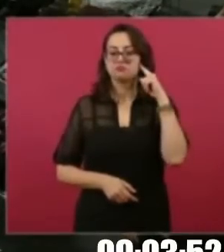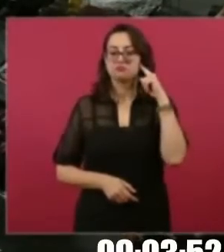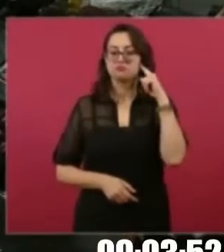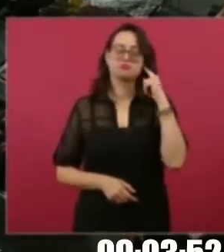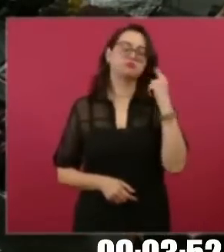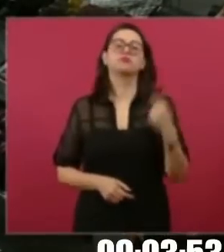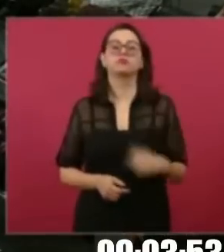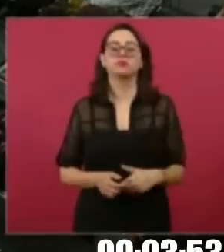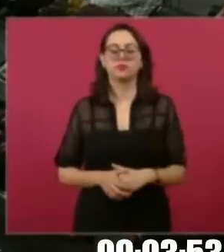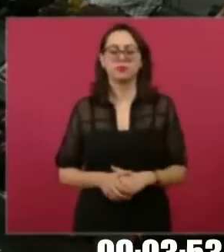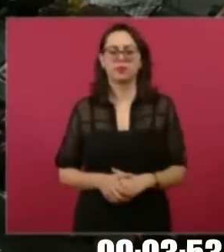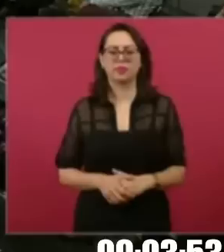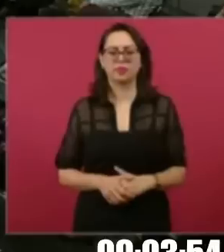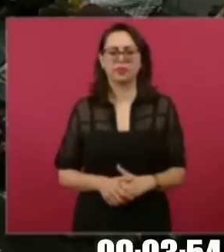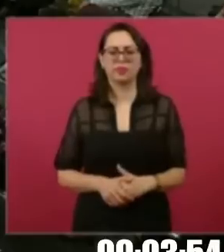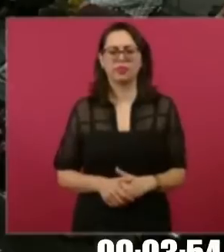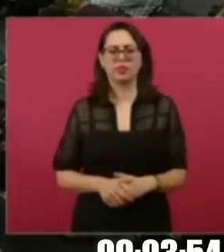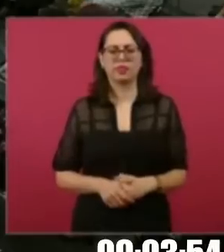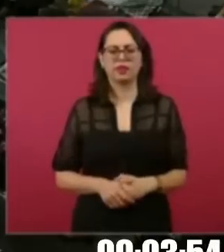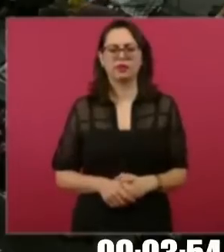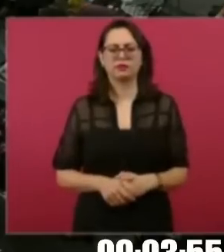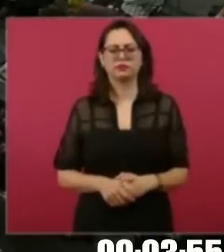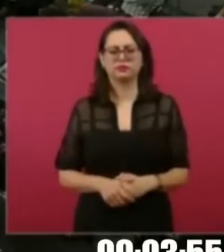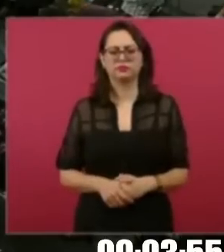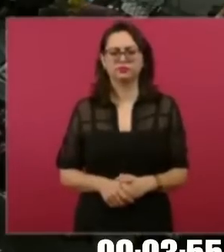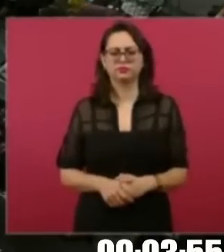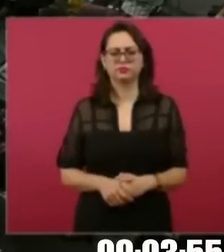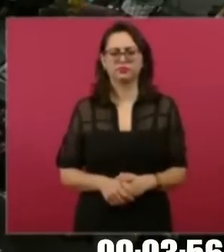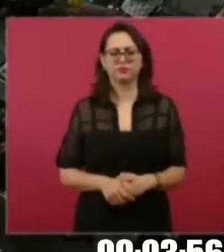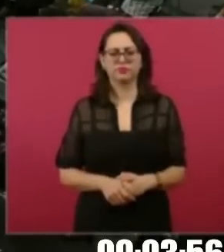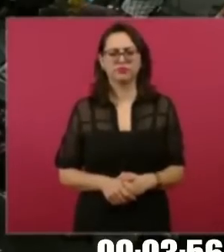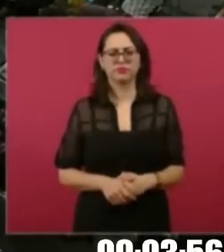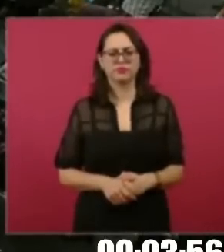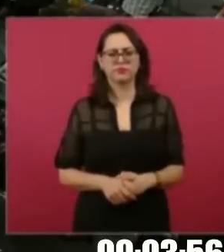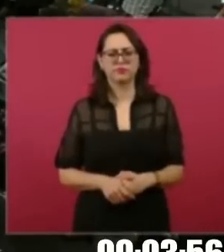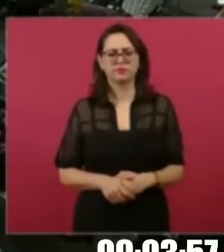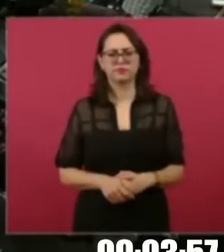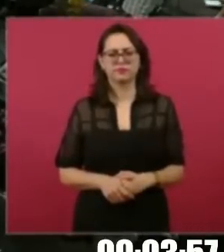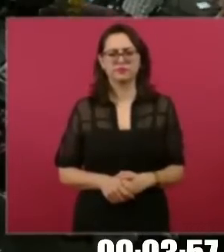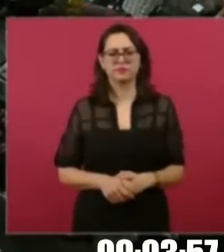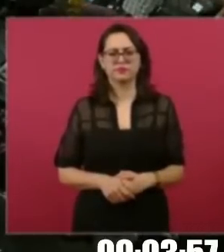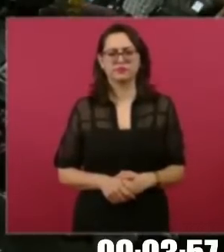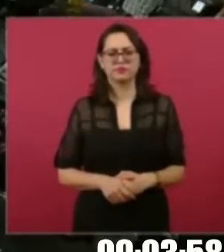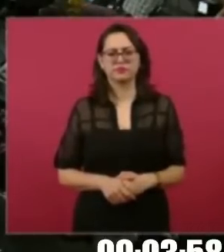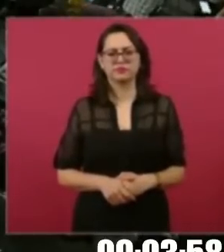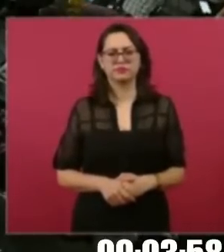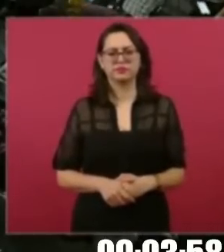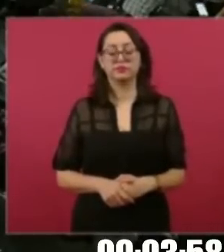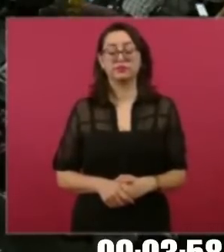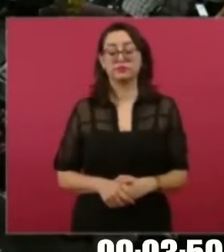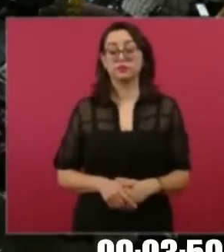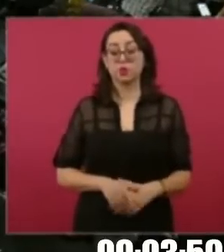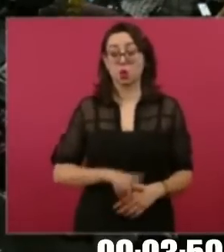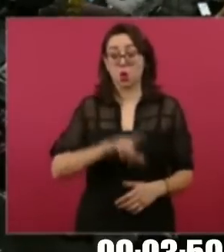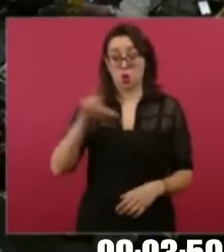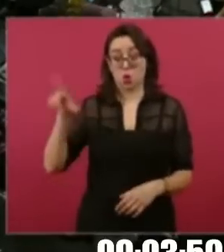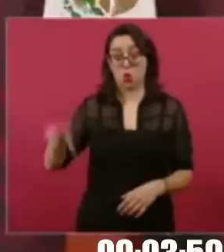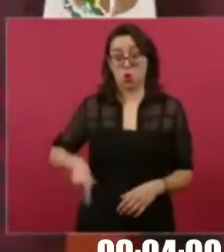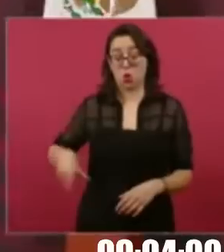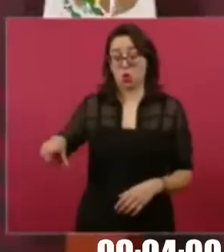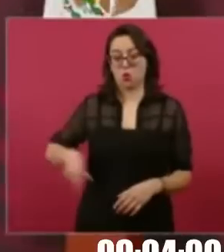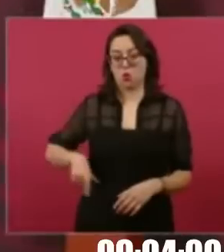haciendo toda su labor Son recursos públicos es con los padrones con los padrones de los programas sociales